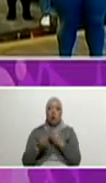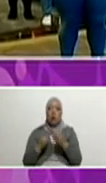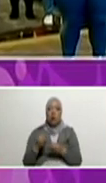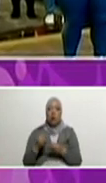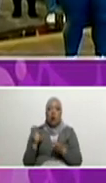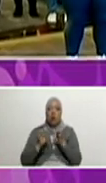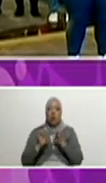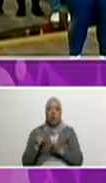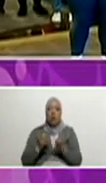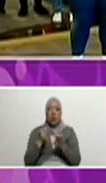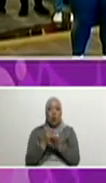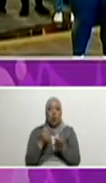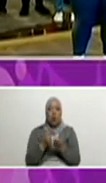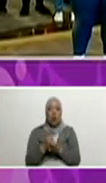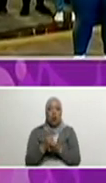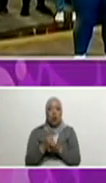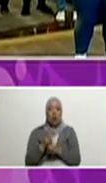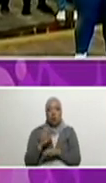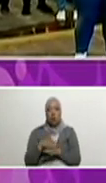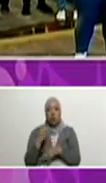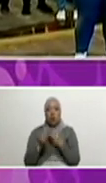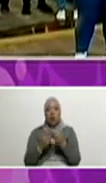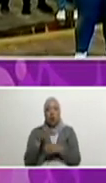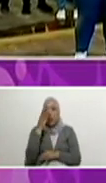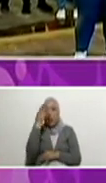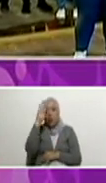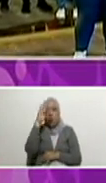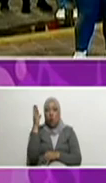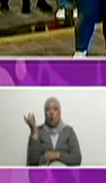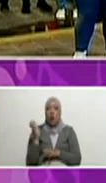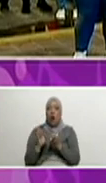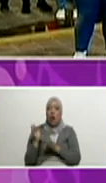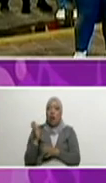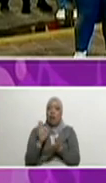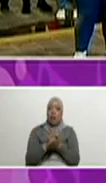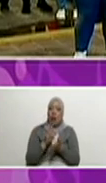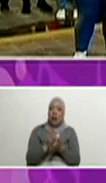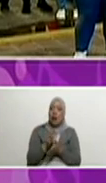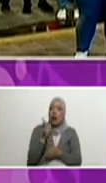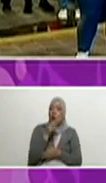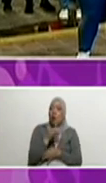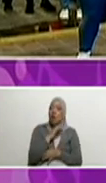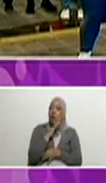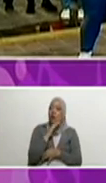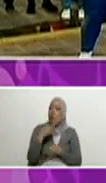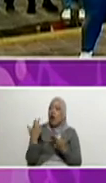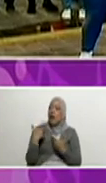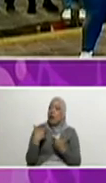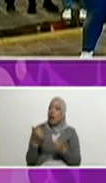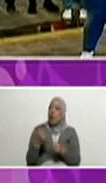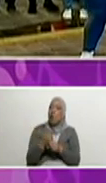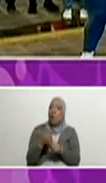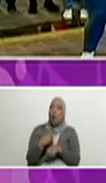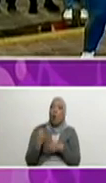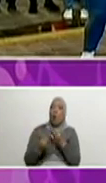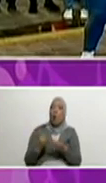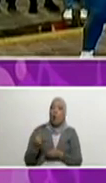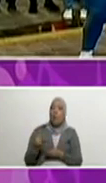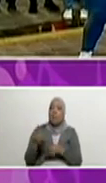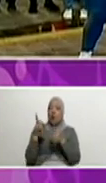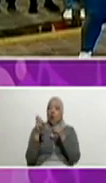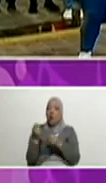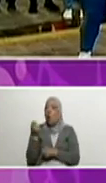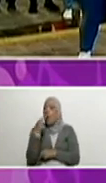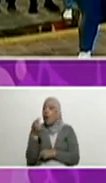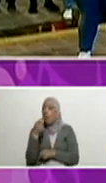sus diagnósticos, poder salir de dudas, poder estar tranquila, en el caso que corresponda, poder tener sus